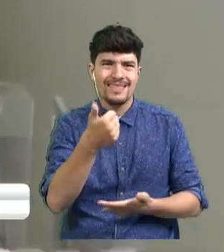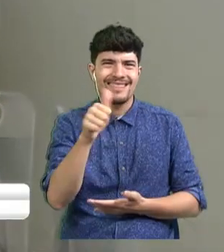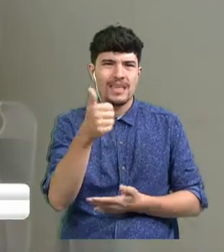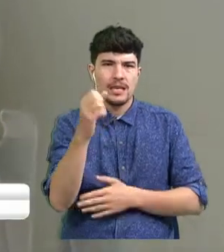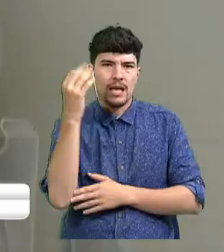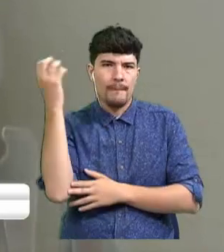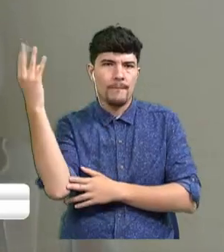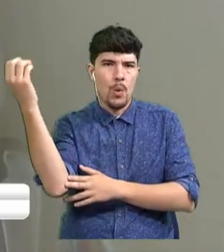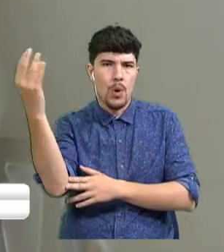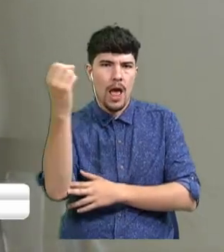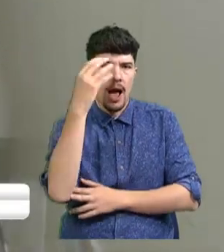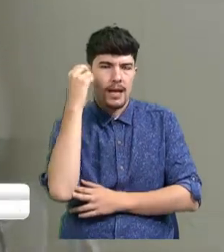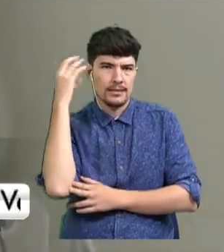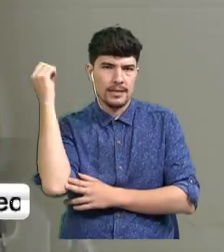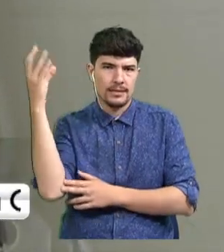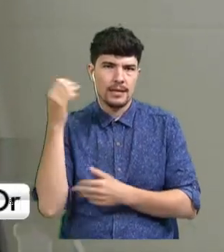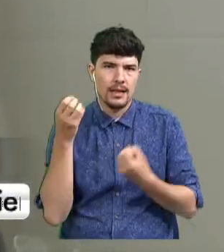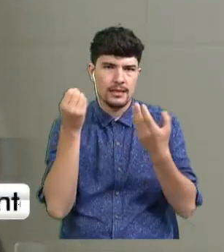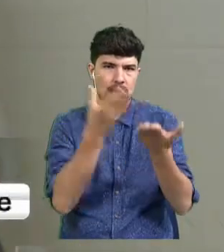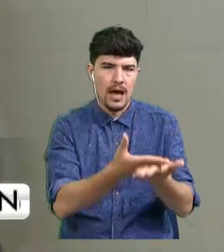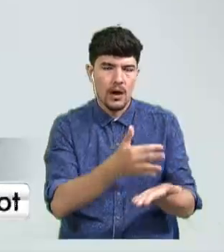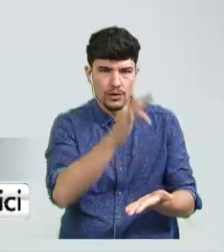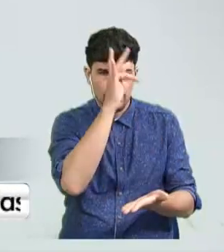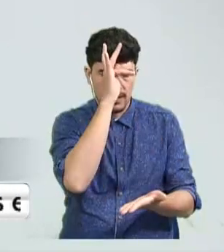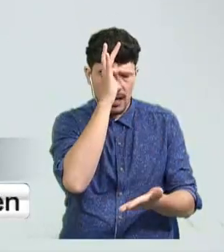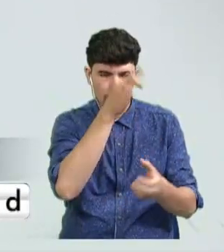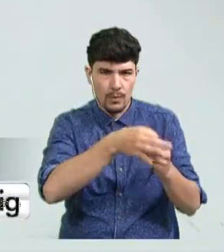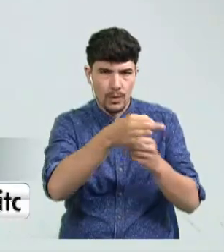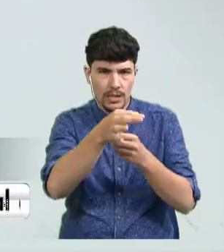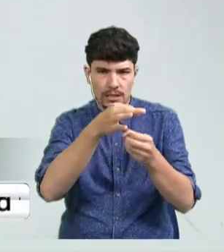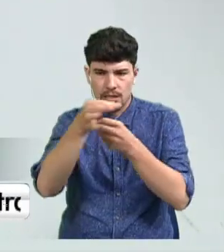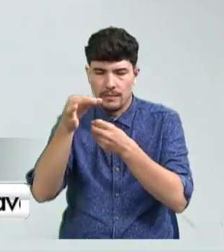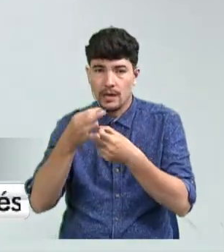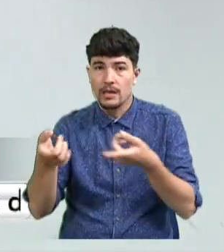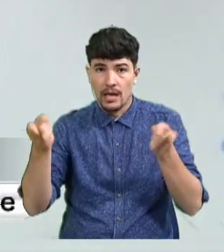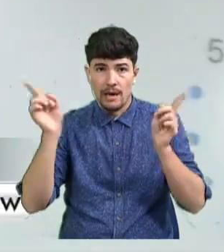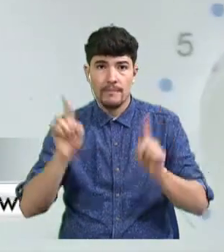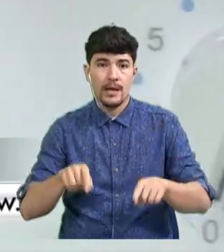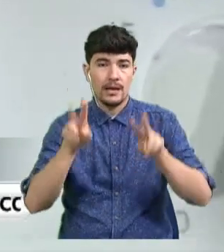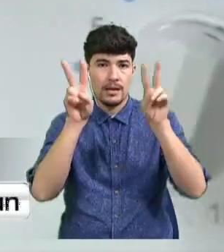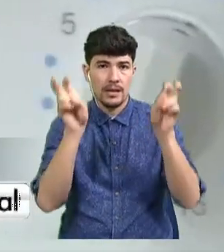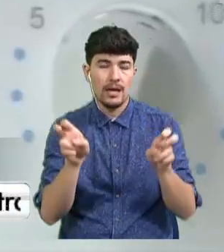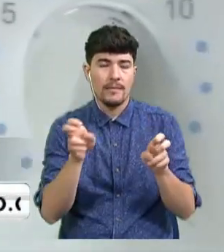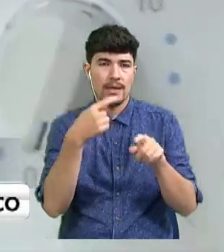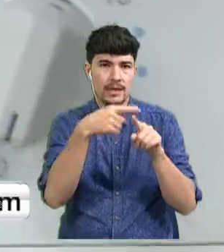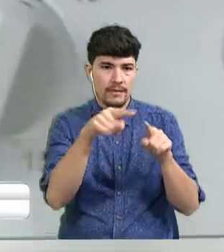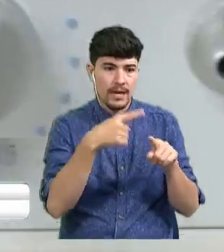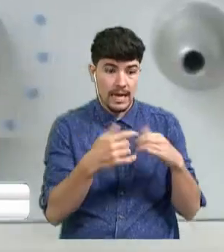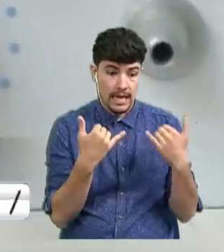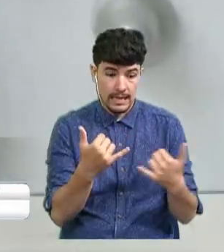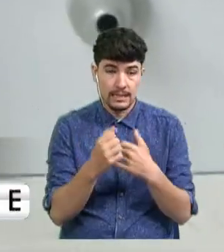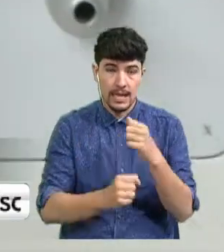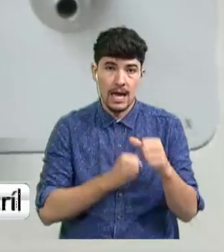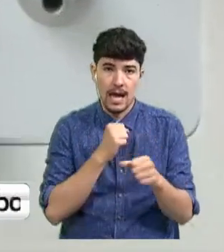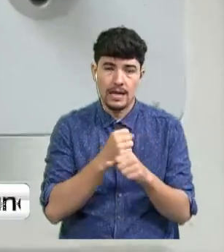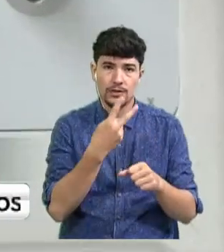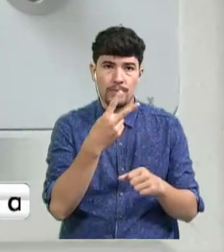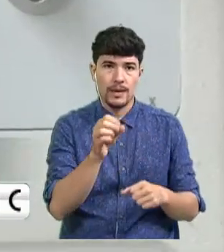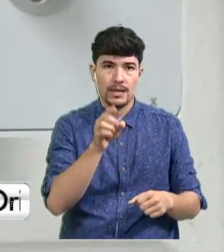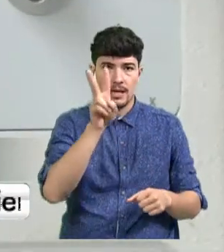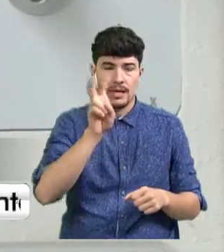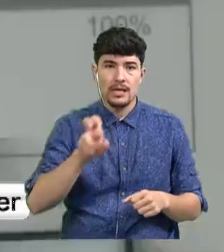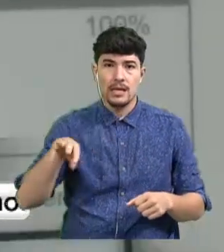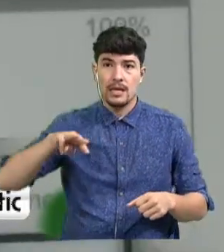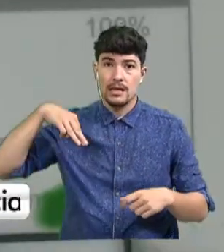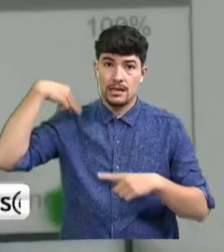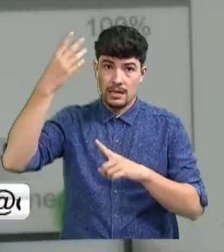que le vamos a entregar a hospitales municipales, y en lo que tiene que ver con el resto del año 2017 y el primer trimestre del